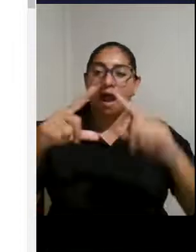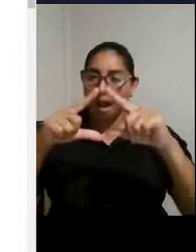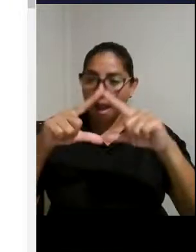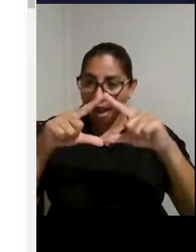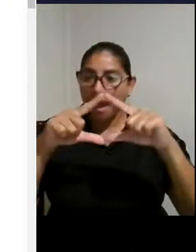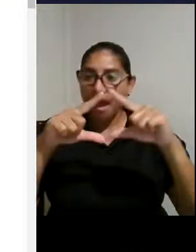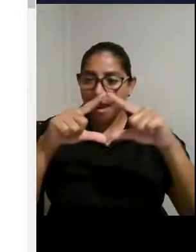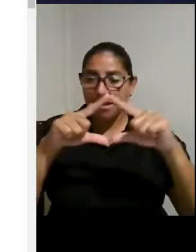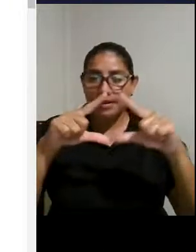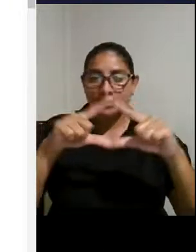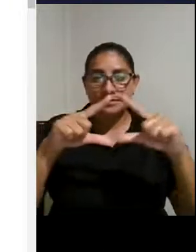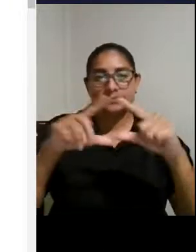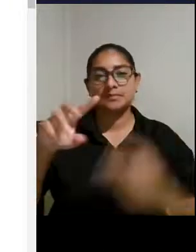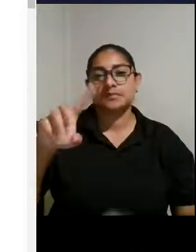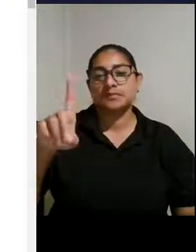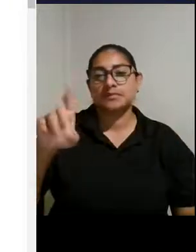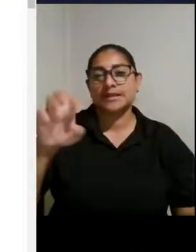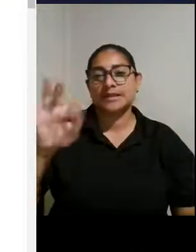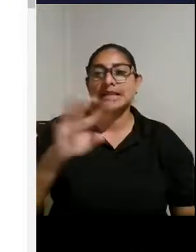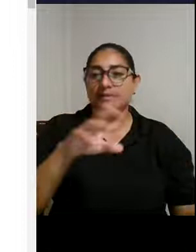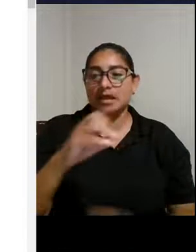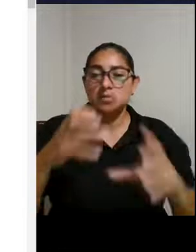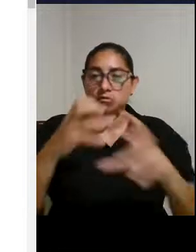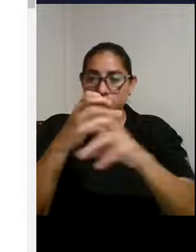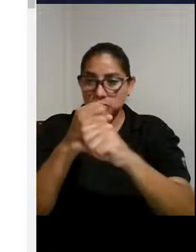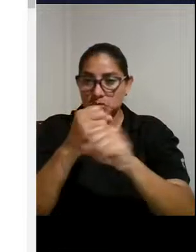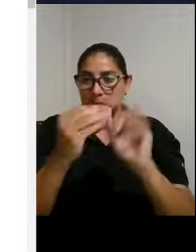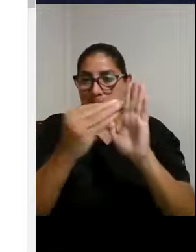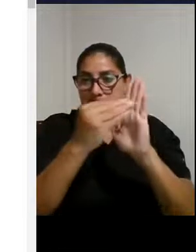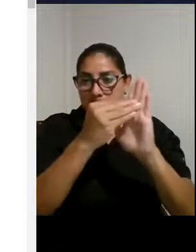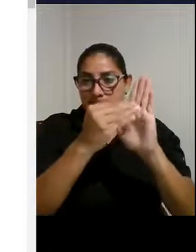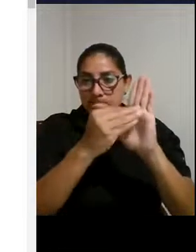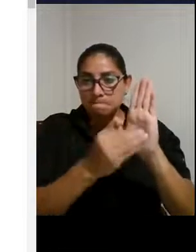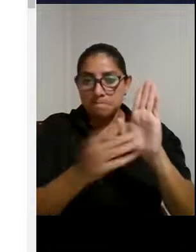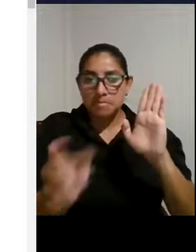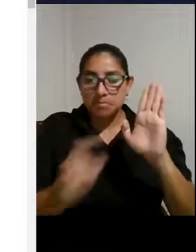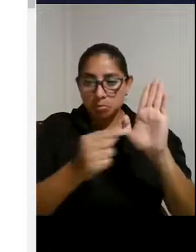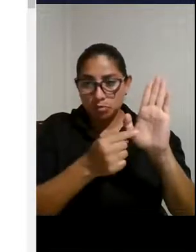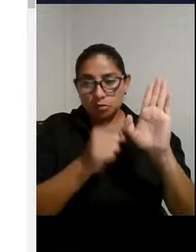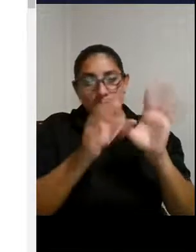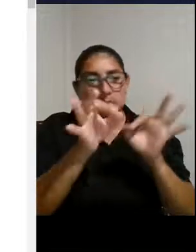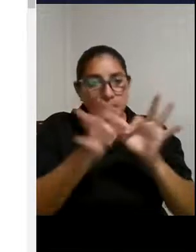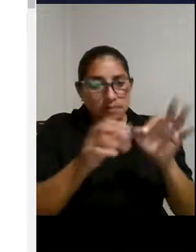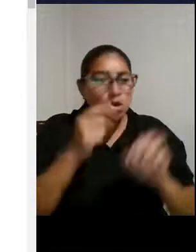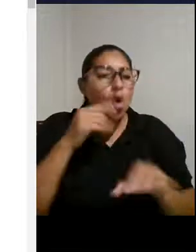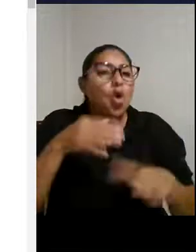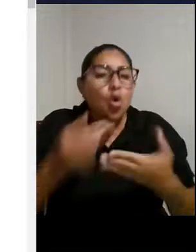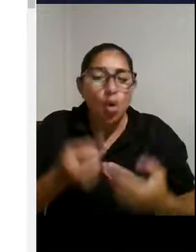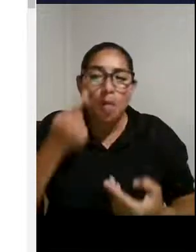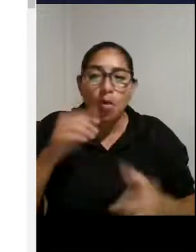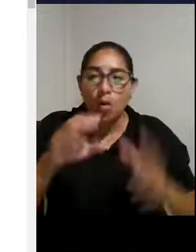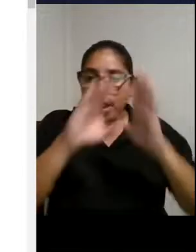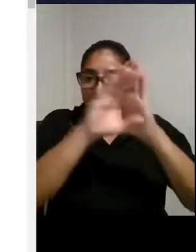Aquí les hice un pequeño repaso de situaciones donde vamos a encontrar ese